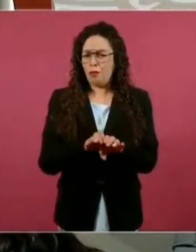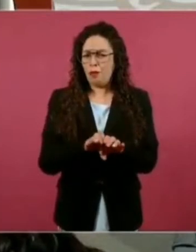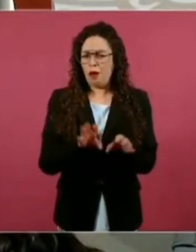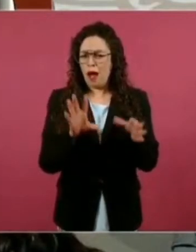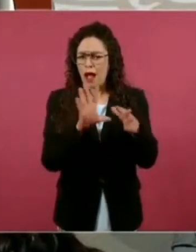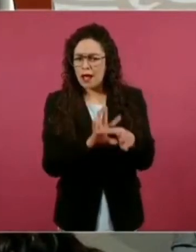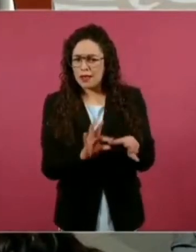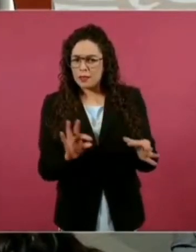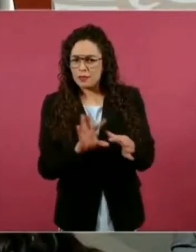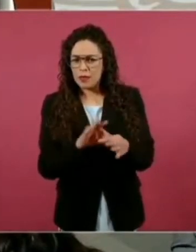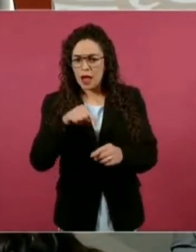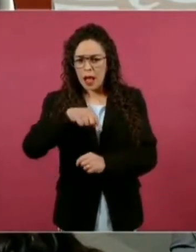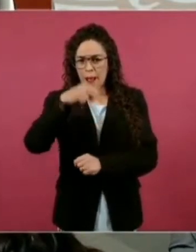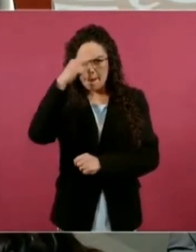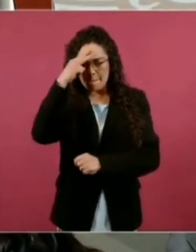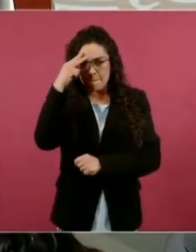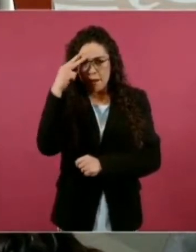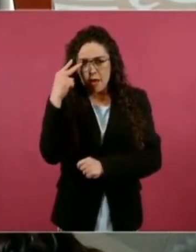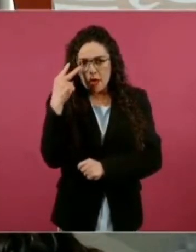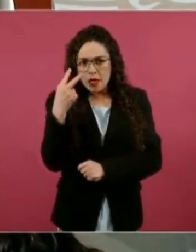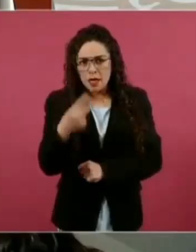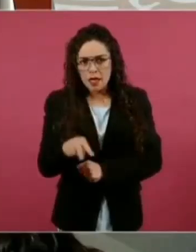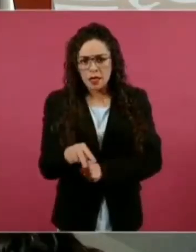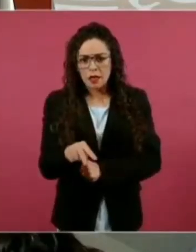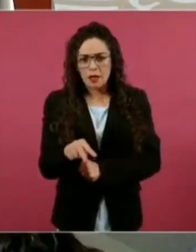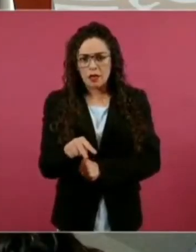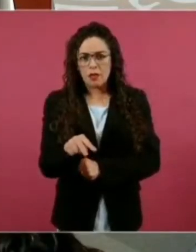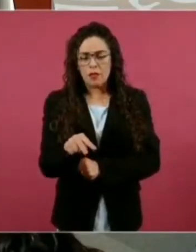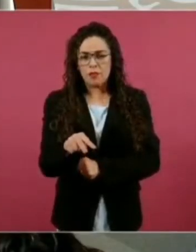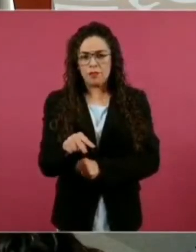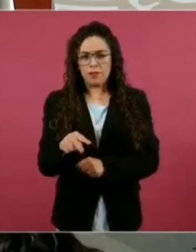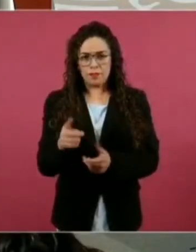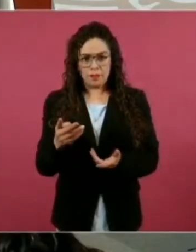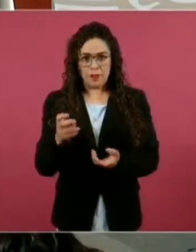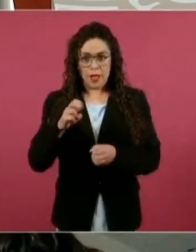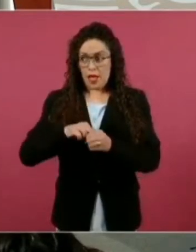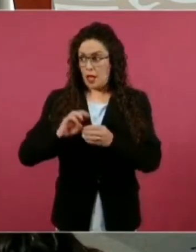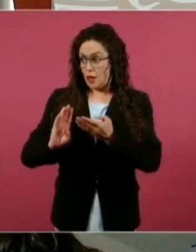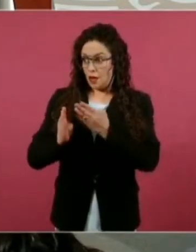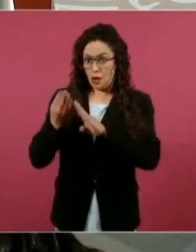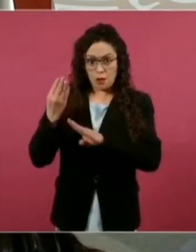o el segundo país en el mundo con menos desempleo?